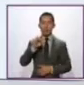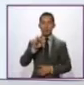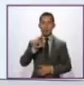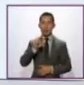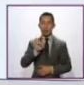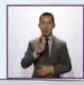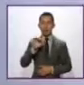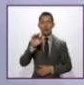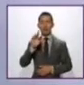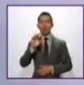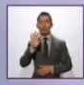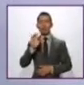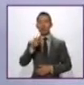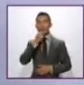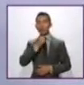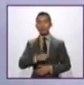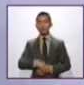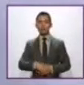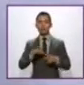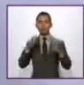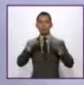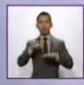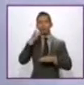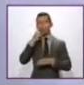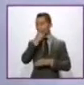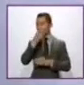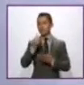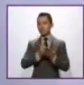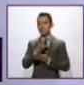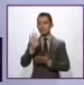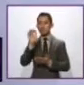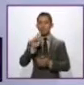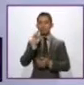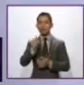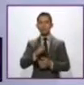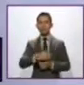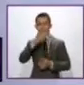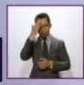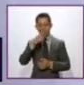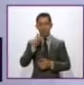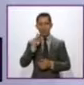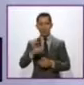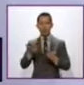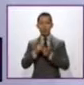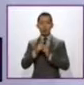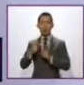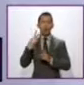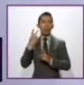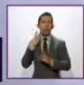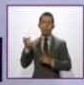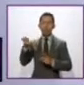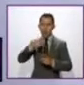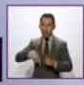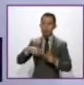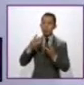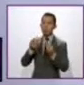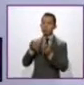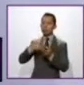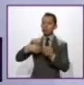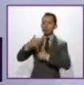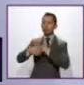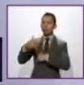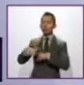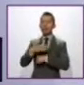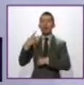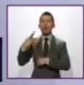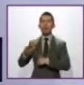adelante. Gracias. En materia de democracia, yo soy una convencida de que el pluralismo político es muy importante porque todas las